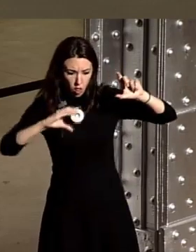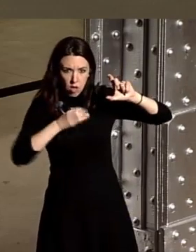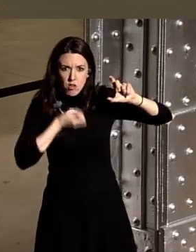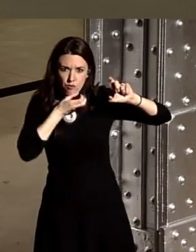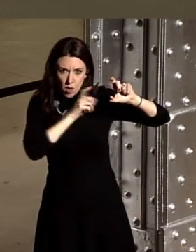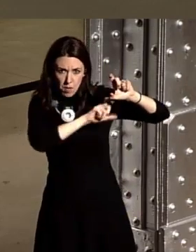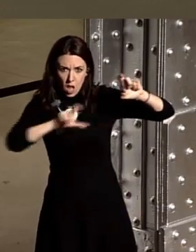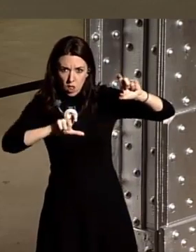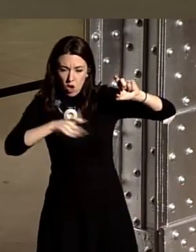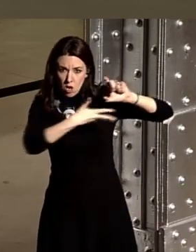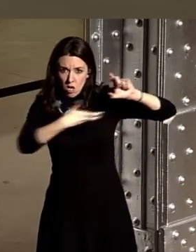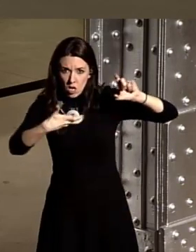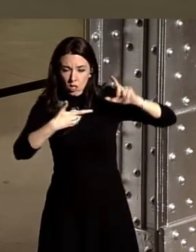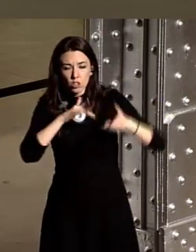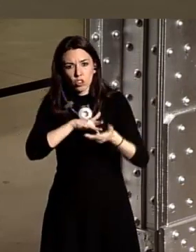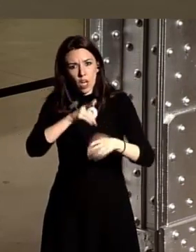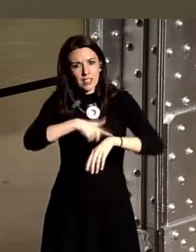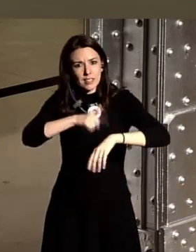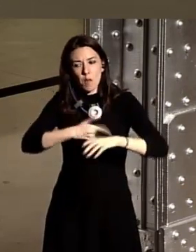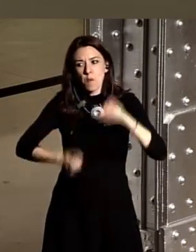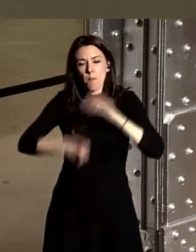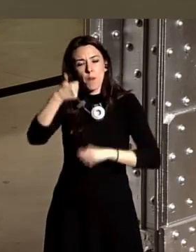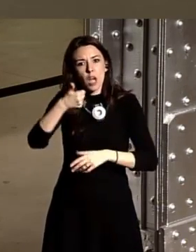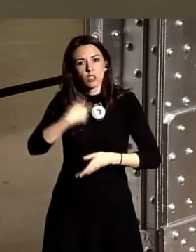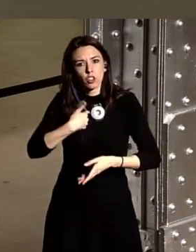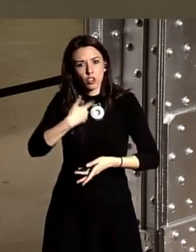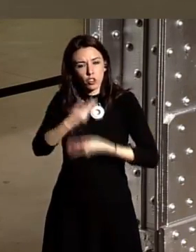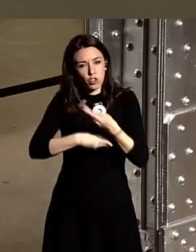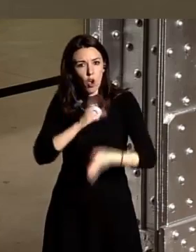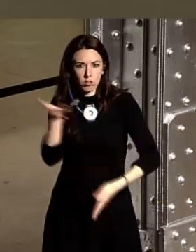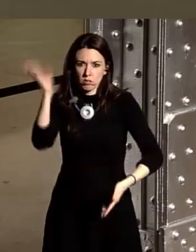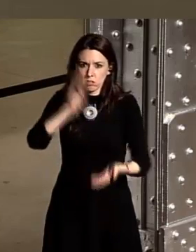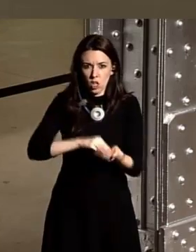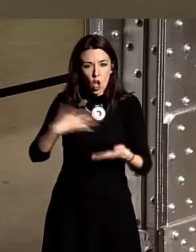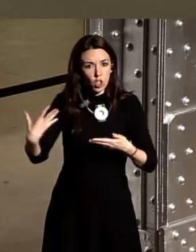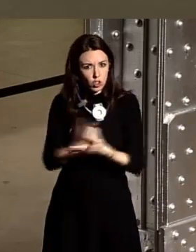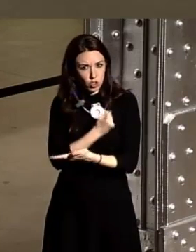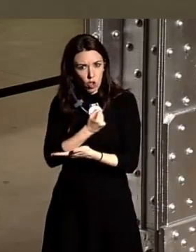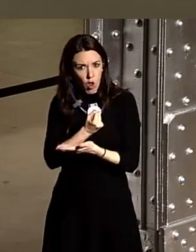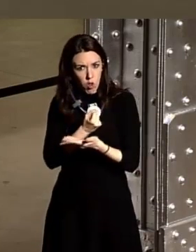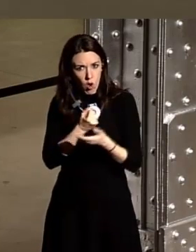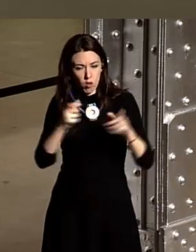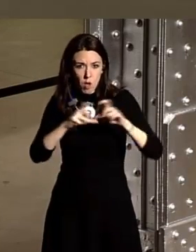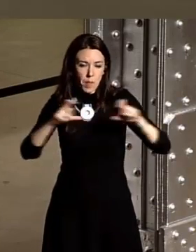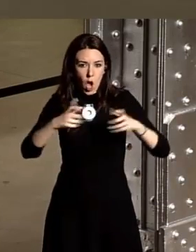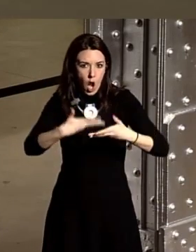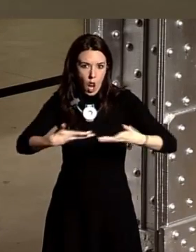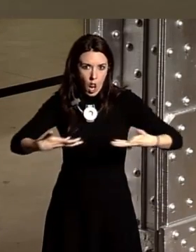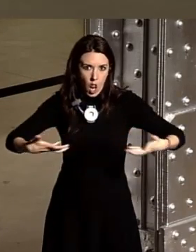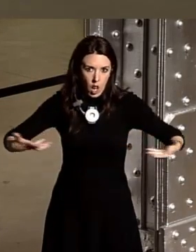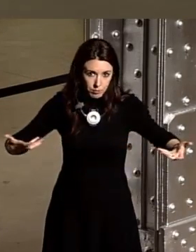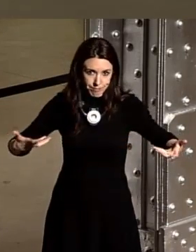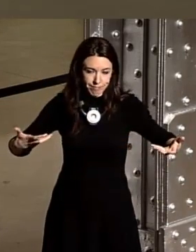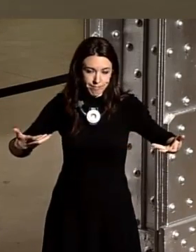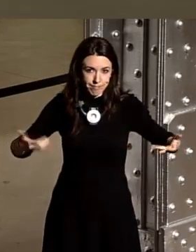que, bueno, cuando tenga más tiempo lo voy a agregar todo el backstory, pero era larguísimo.